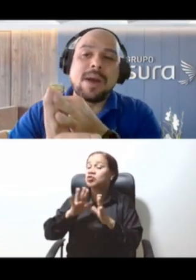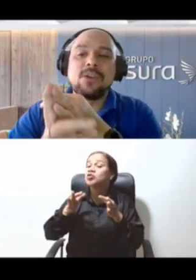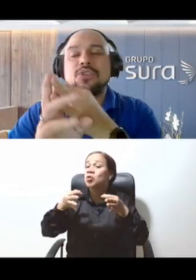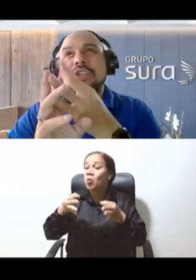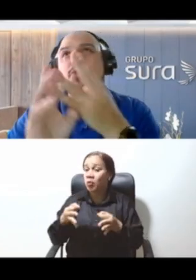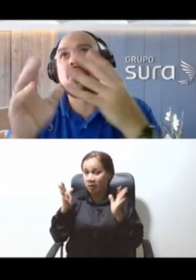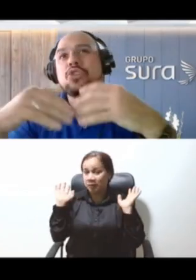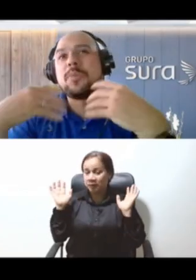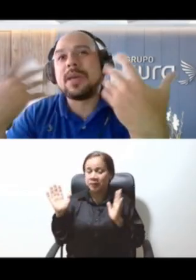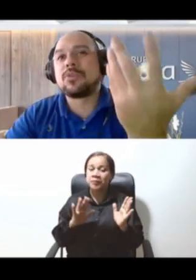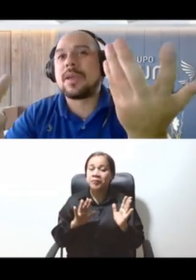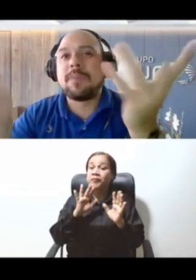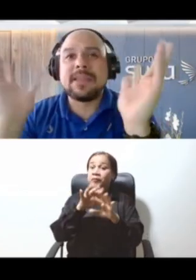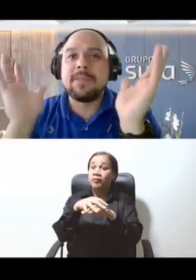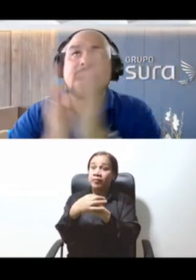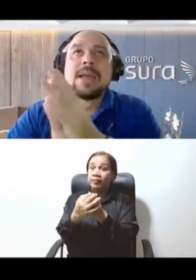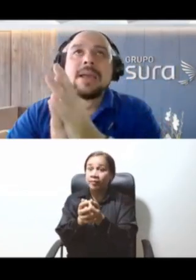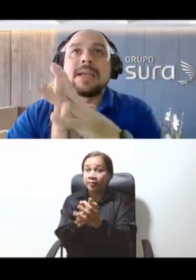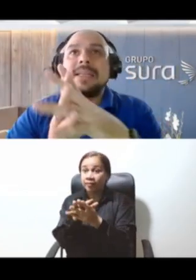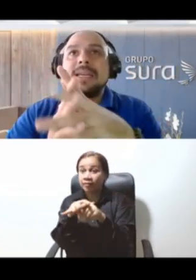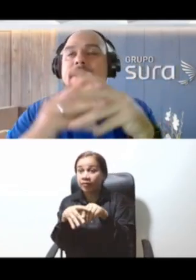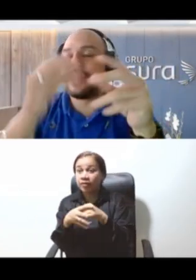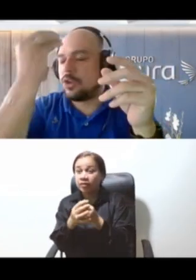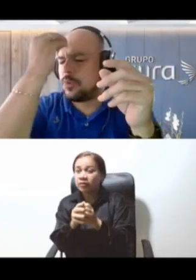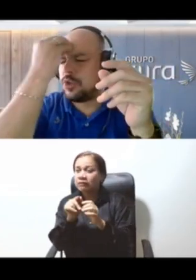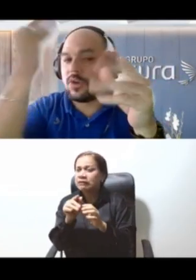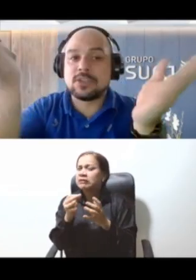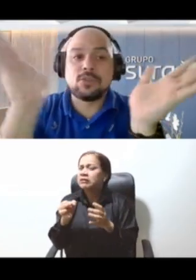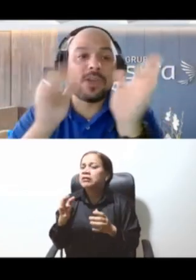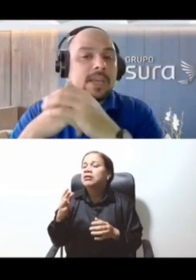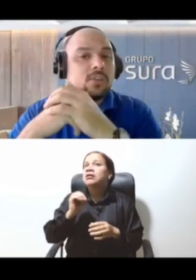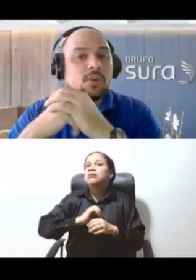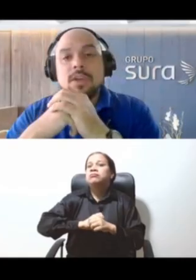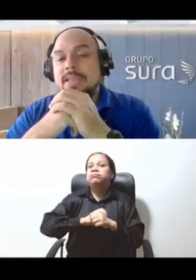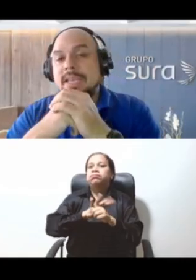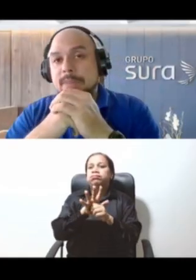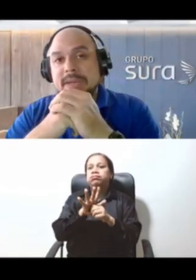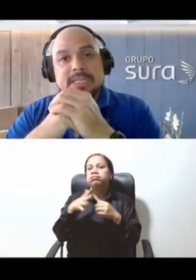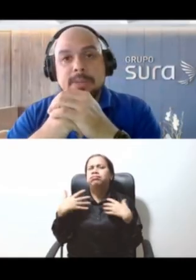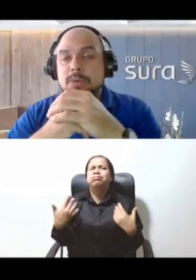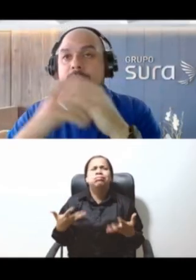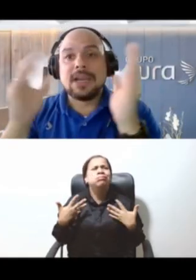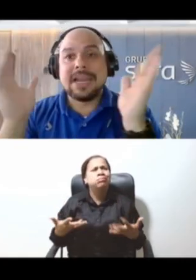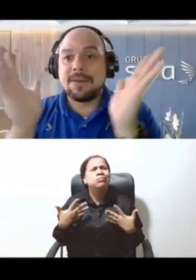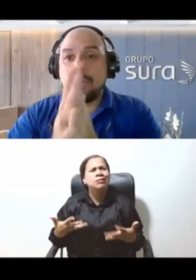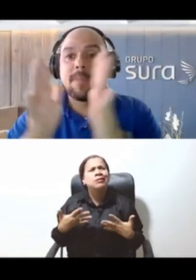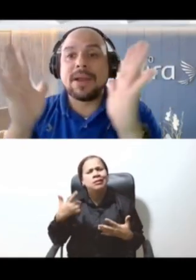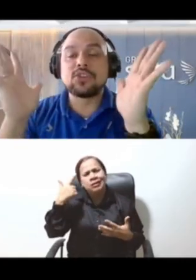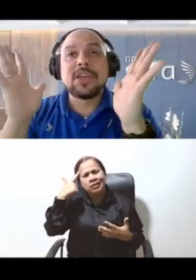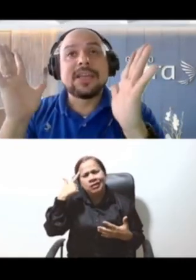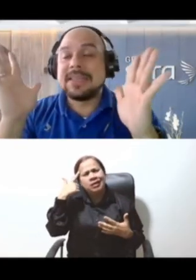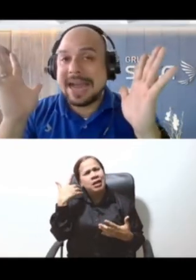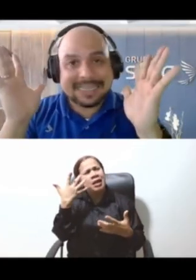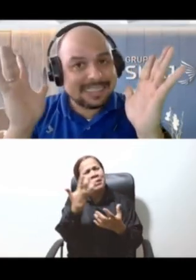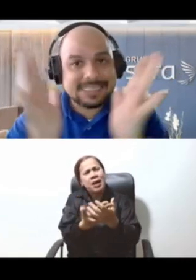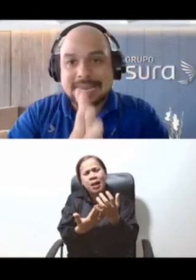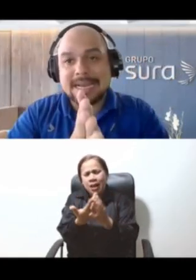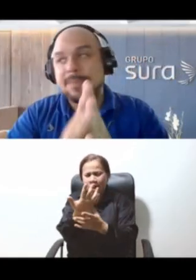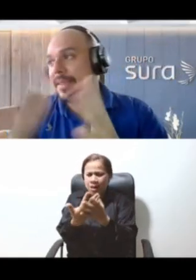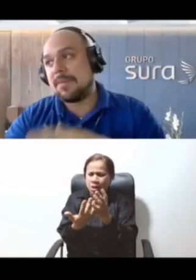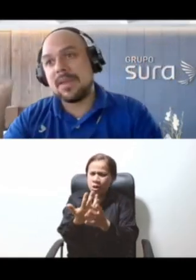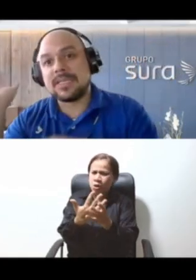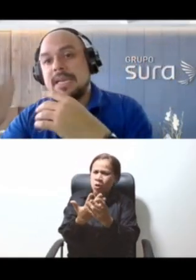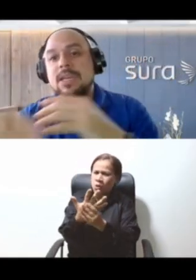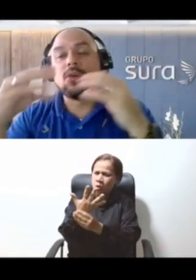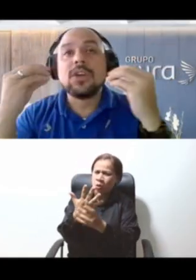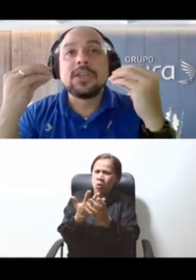el lavado de manos. Chicos, no nos olvidemos que en pandemia prácticamente nos pusieron a estudiar eso desde el principio. Lavado de manos, así